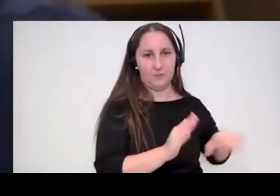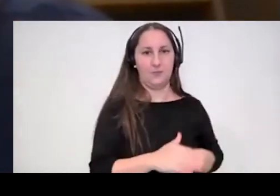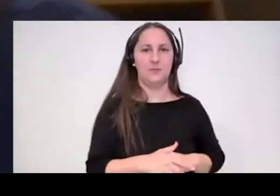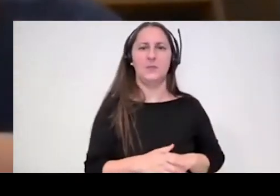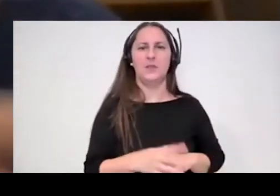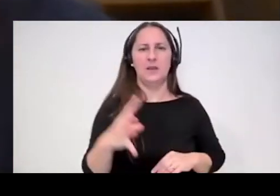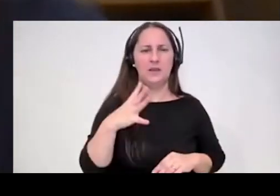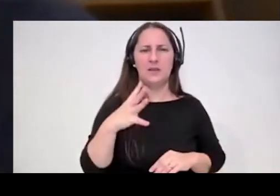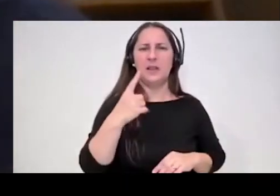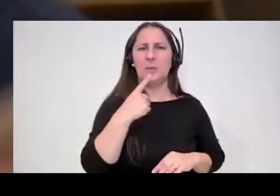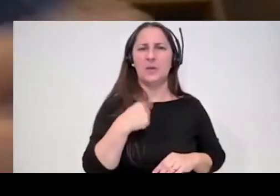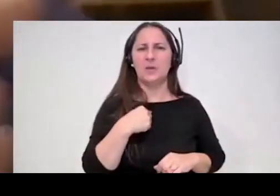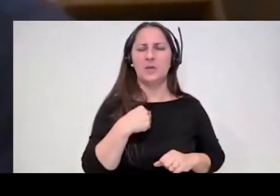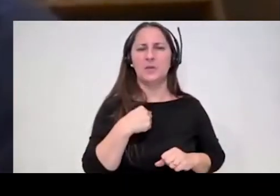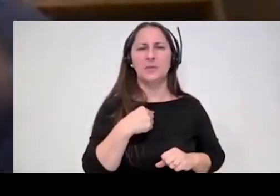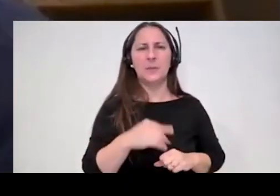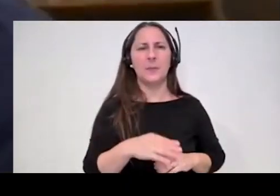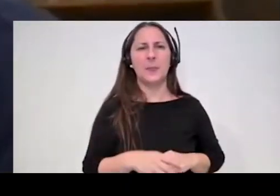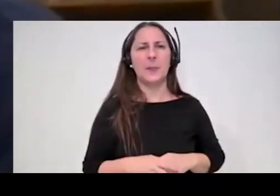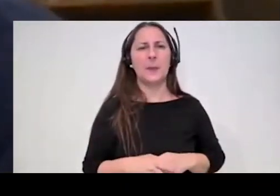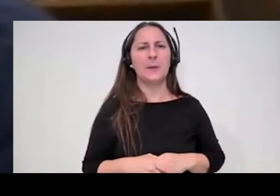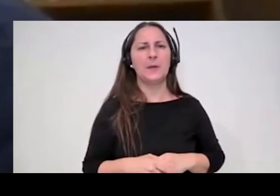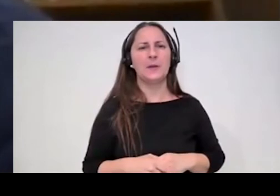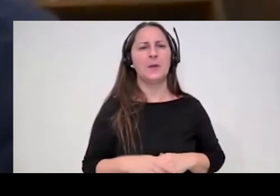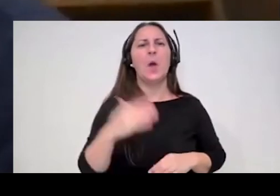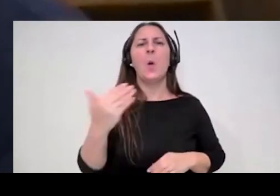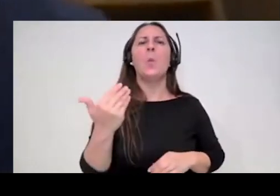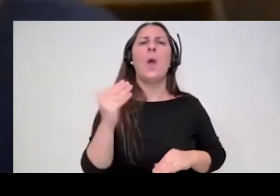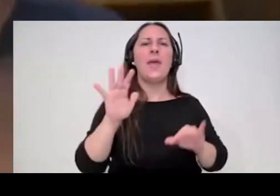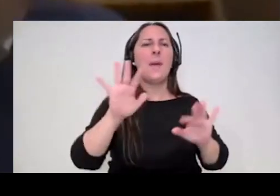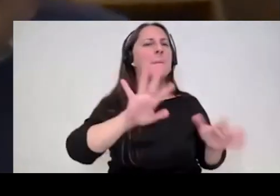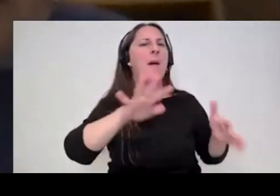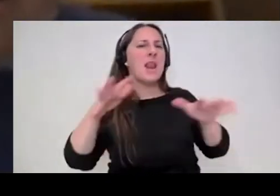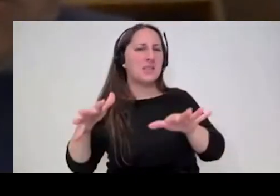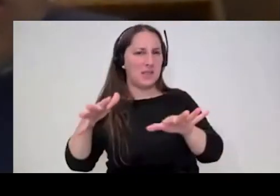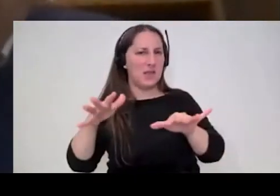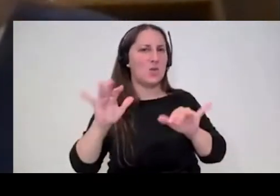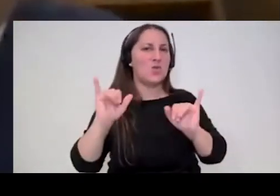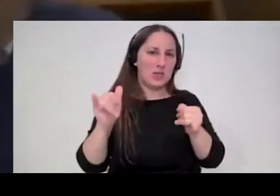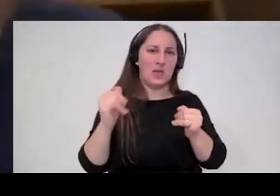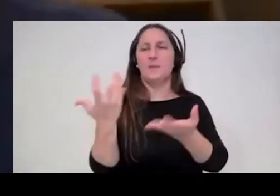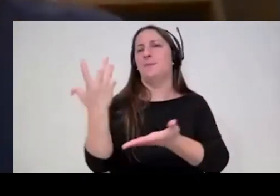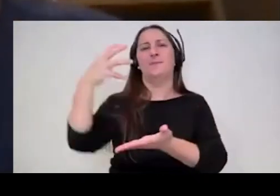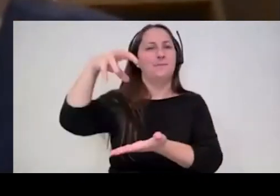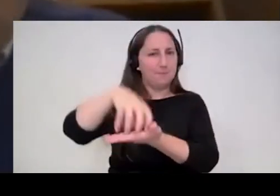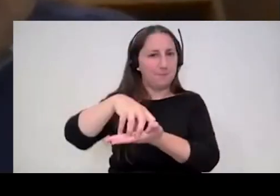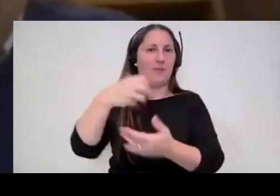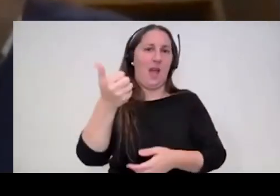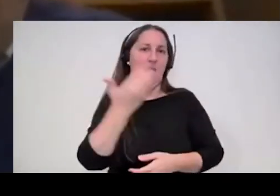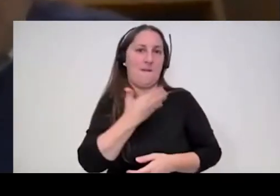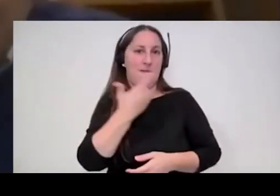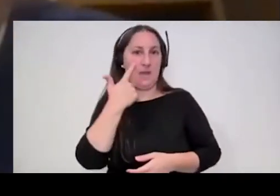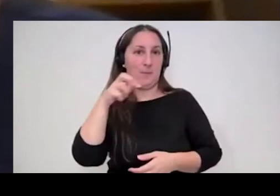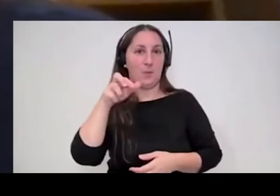faltando algo. Dijiste, claro, en el caso se pueden hacer similitudes, lo que pasa es que un ente como AFIP, y ustedes tienen